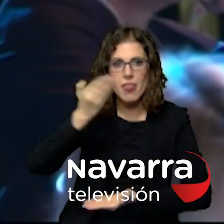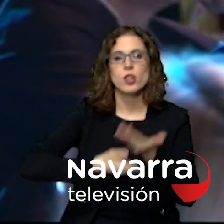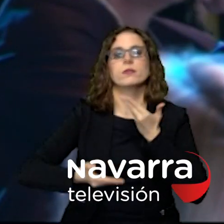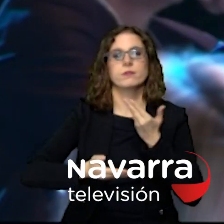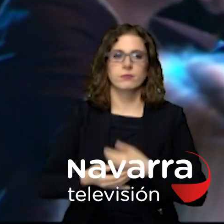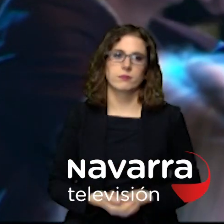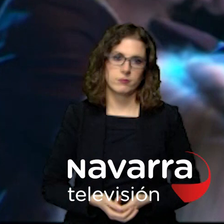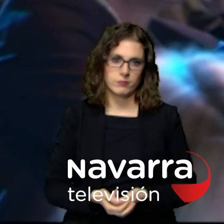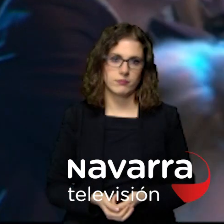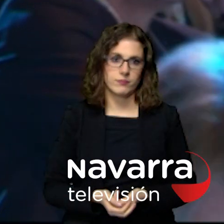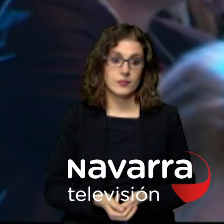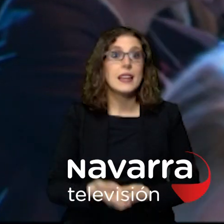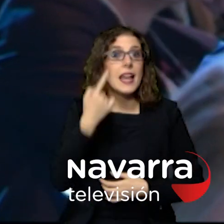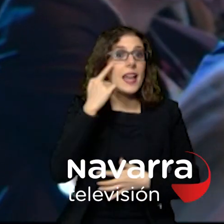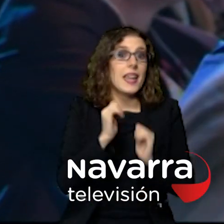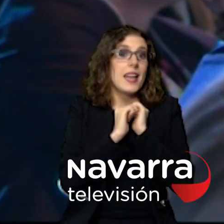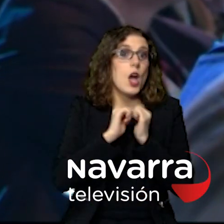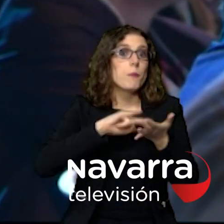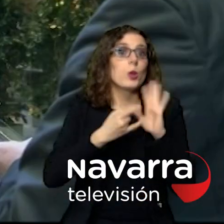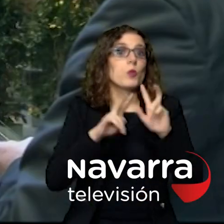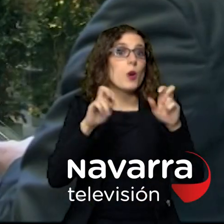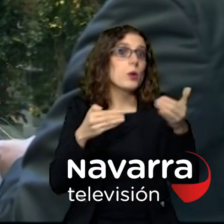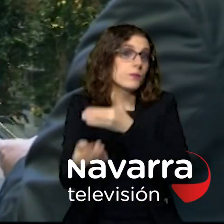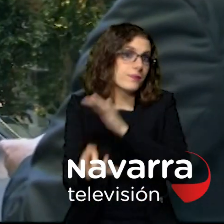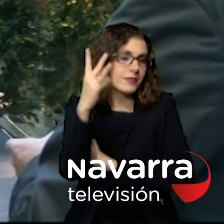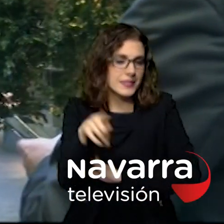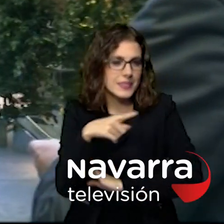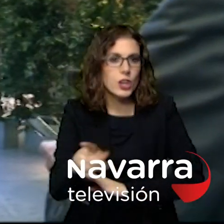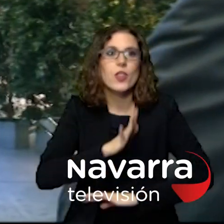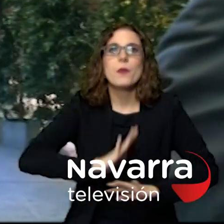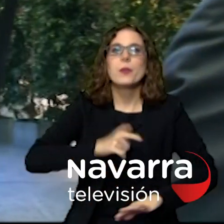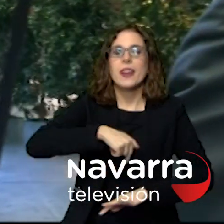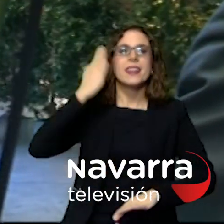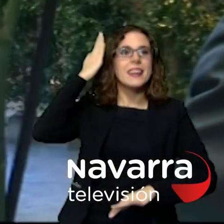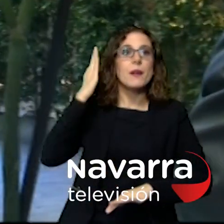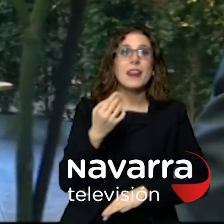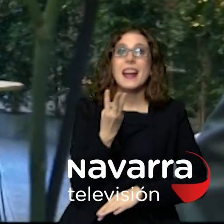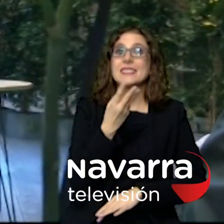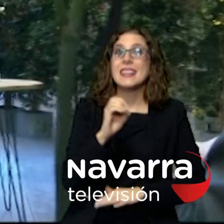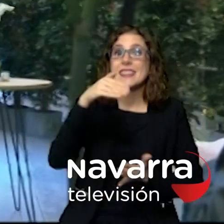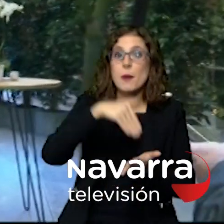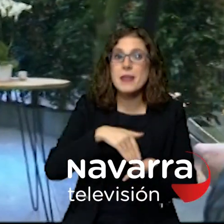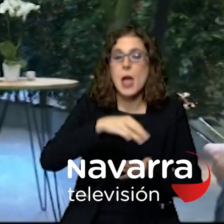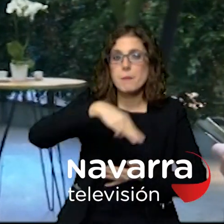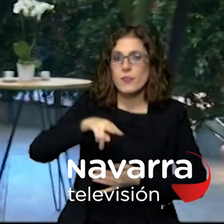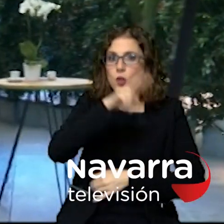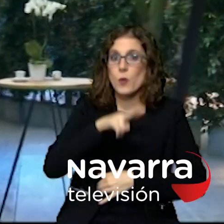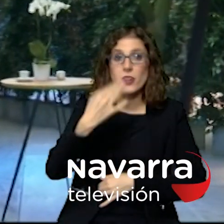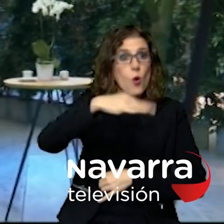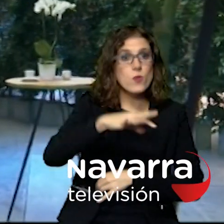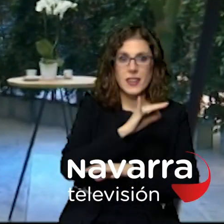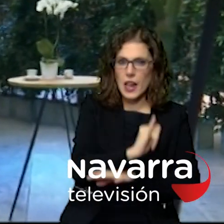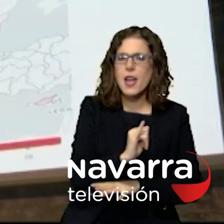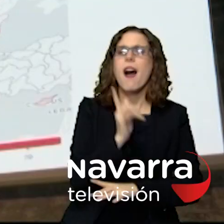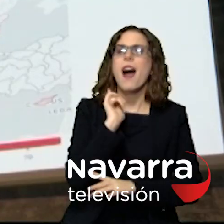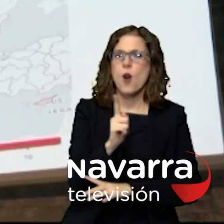A la espera de esos nuevos proyectos, nuestra comunidad cuenta con una superficie de 30.000 metros cuadrados única que sigue dando ejemplo en